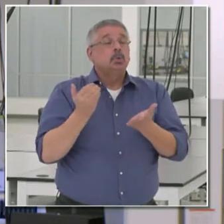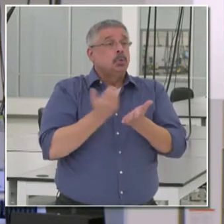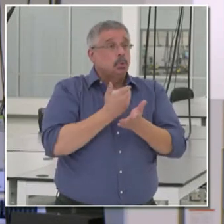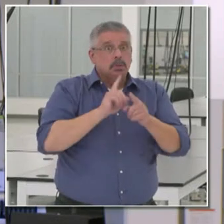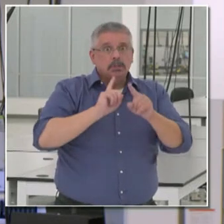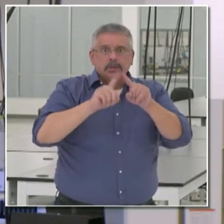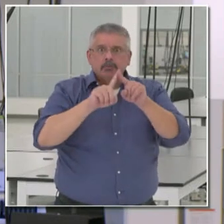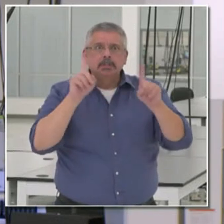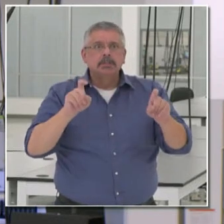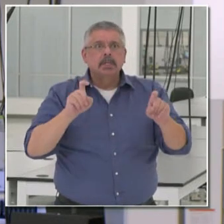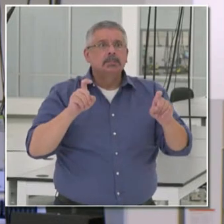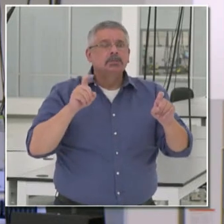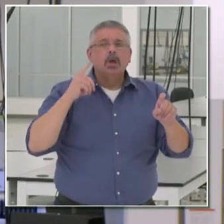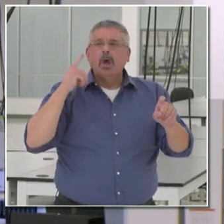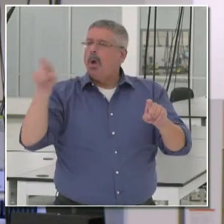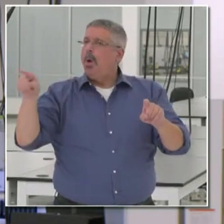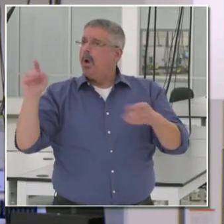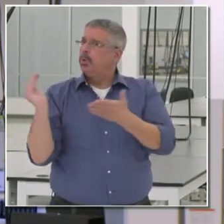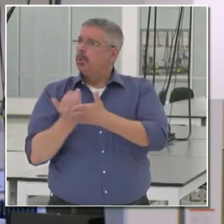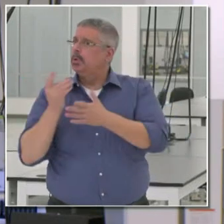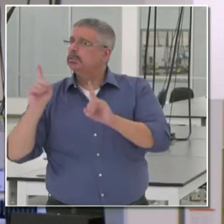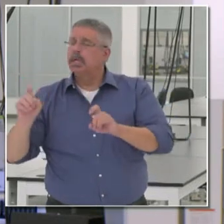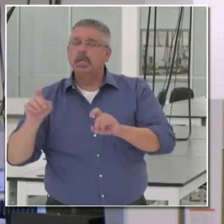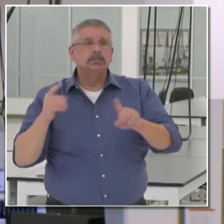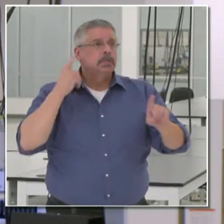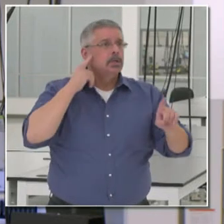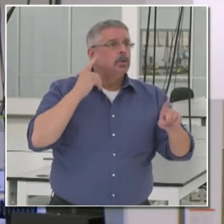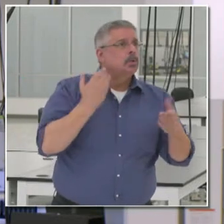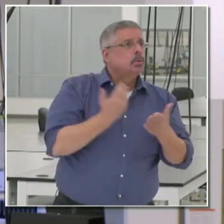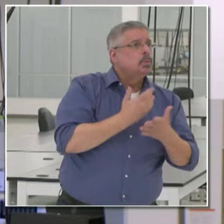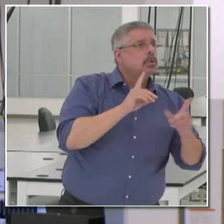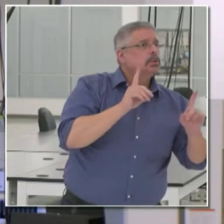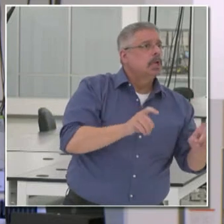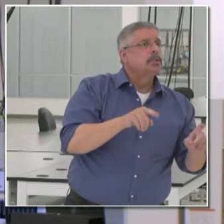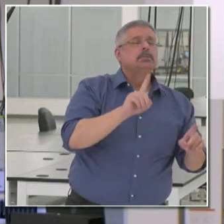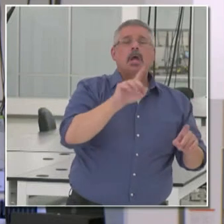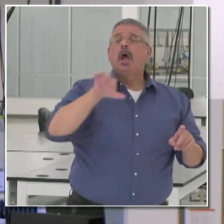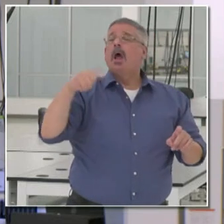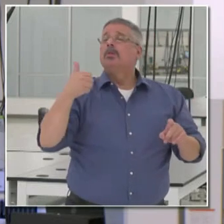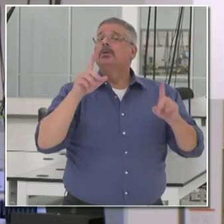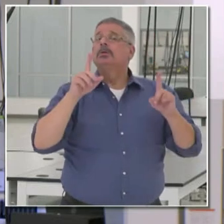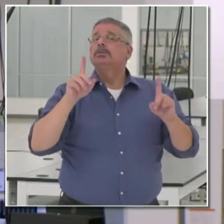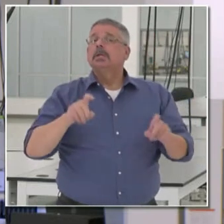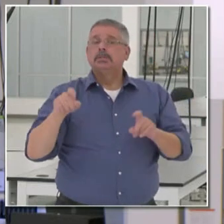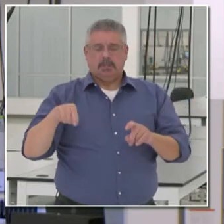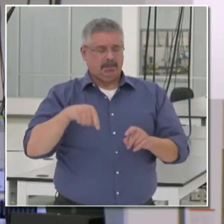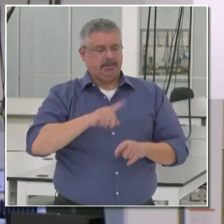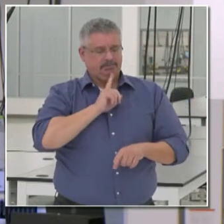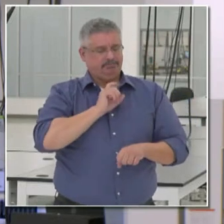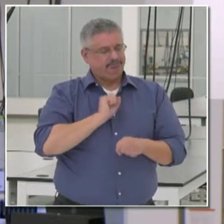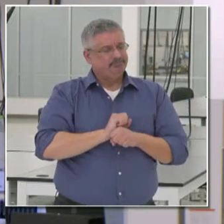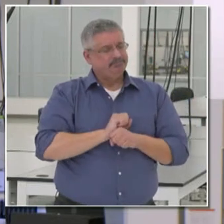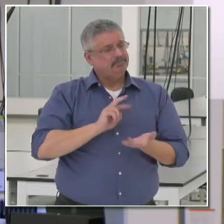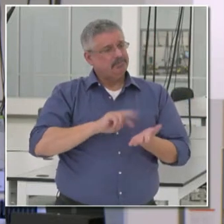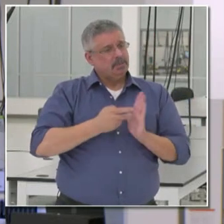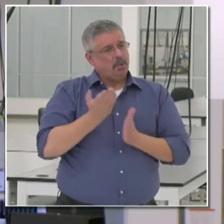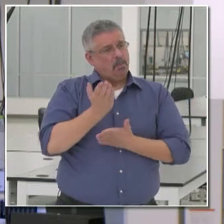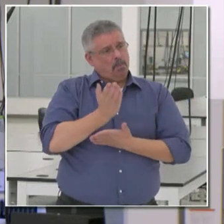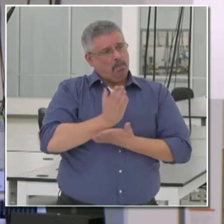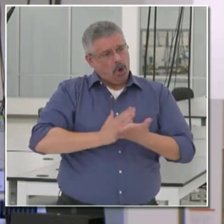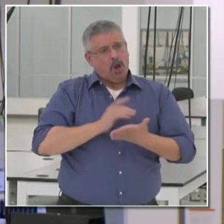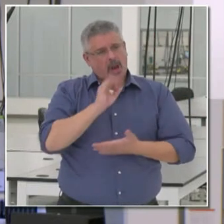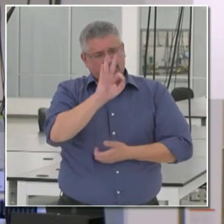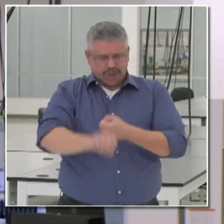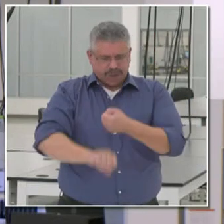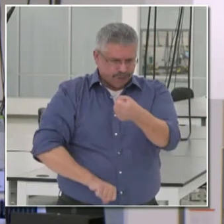y muchas nuevas modalidades que vienen o irán de éstas de otros lugares que pueden proporcionar pruebas esto realmente